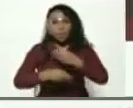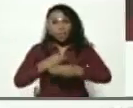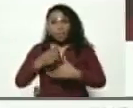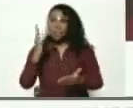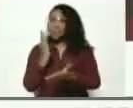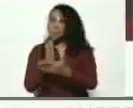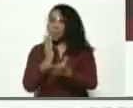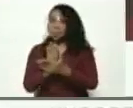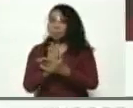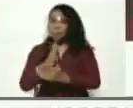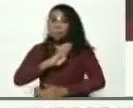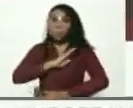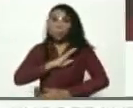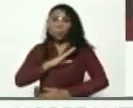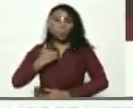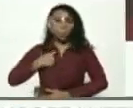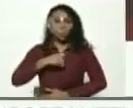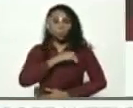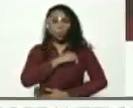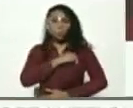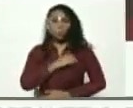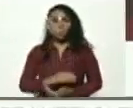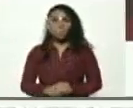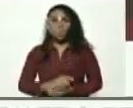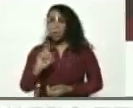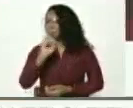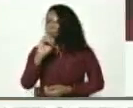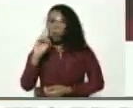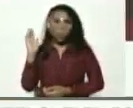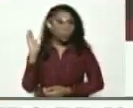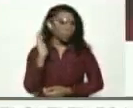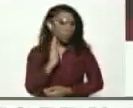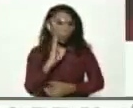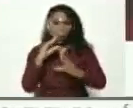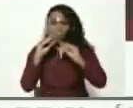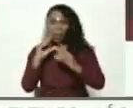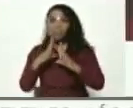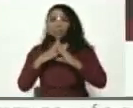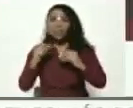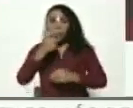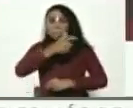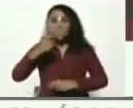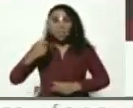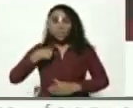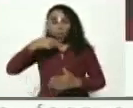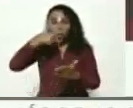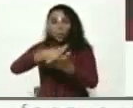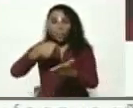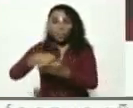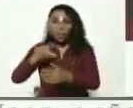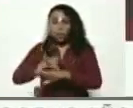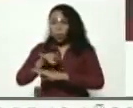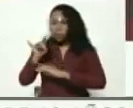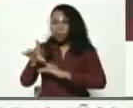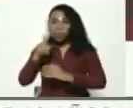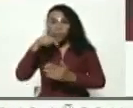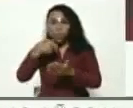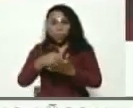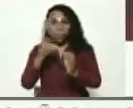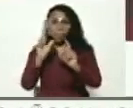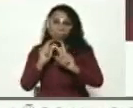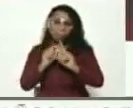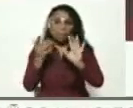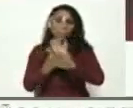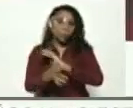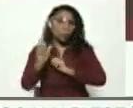nos ha pertenecido. No vengo a hablar por todos los que he nombrado y los que dejo de nombrar, pero sí